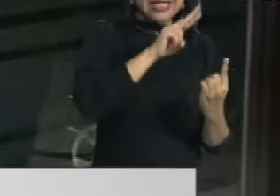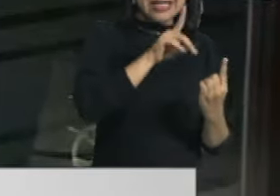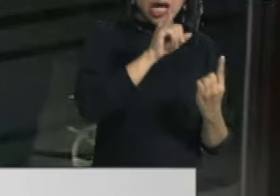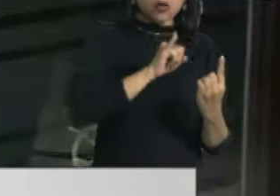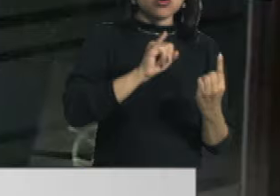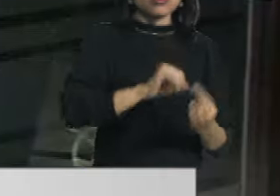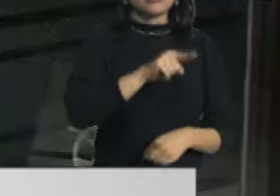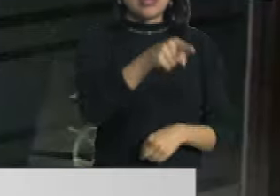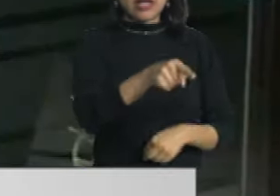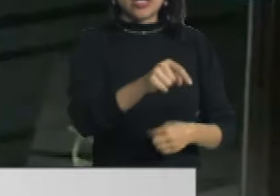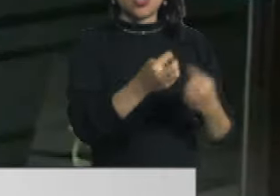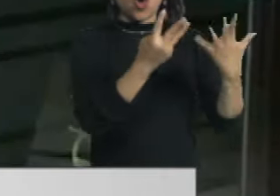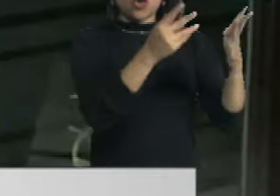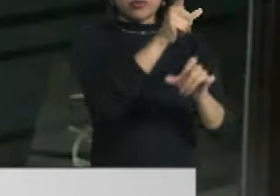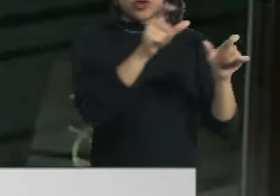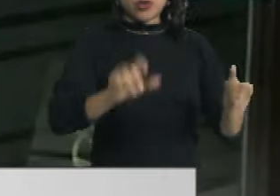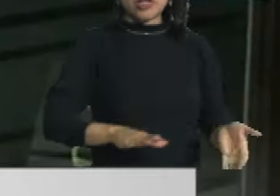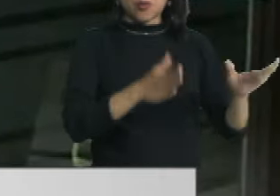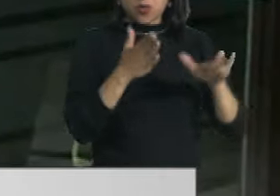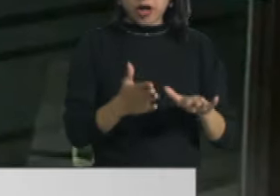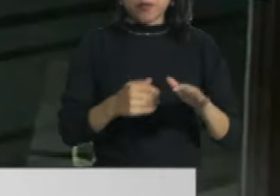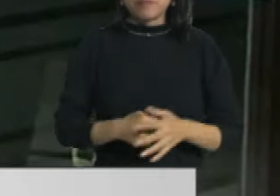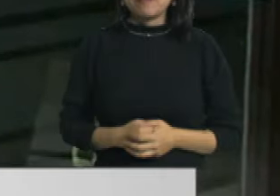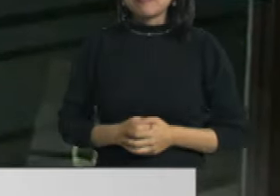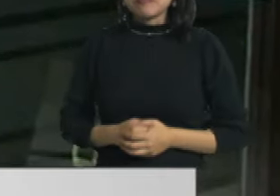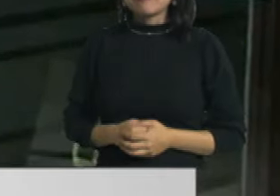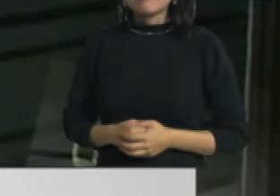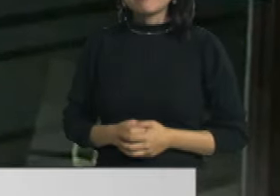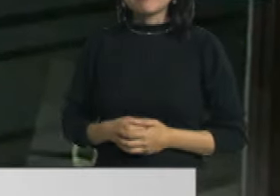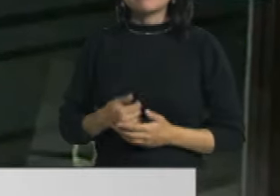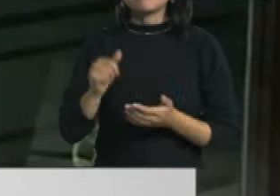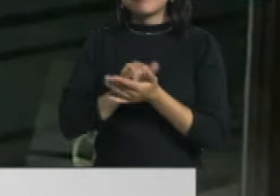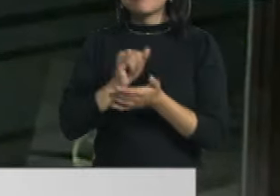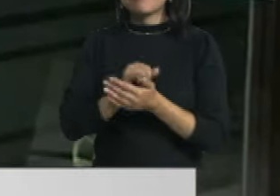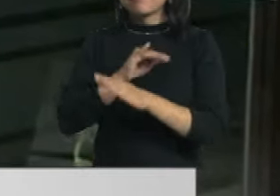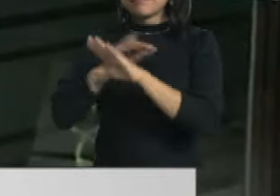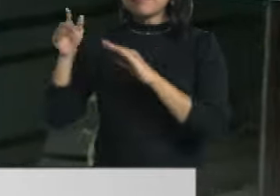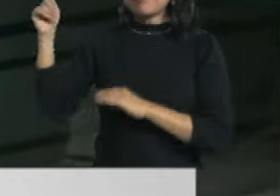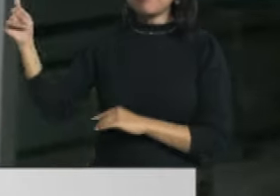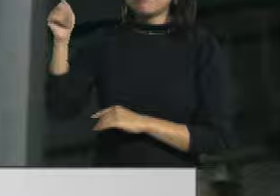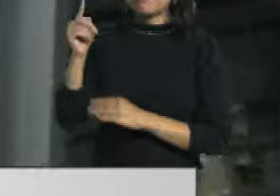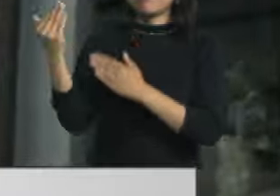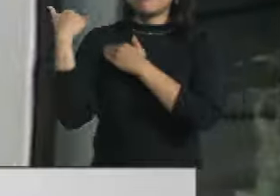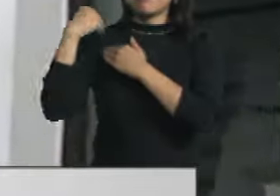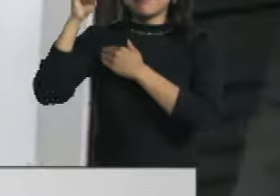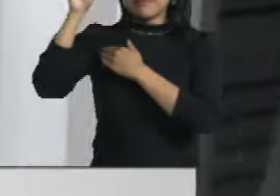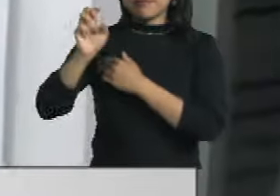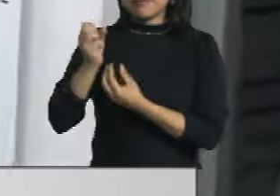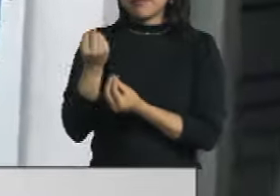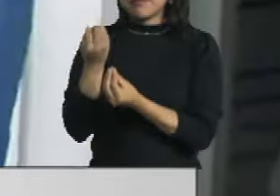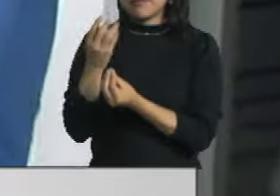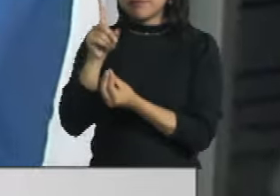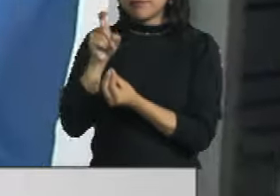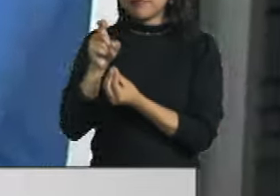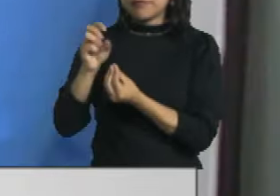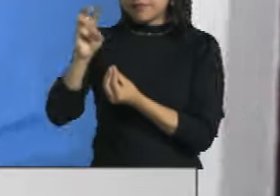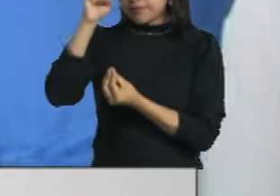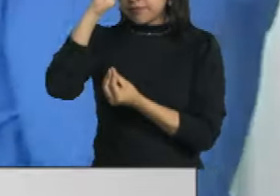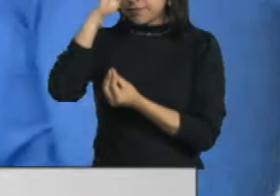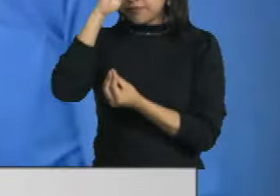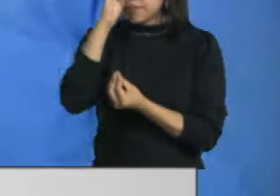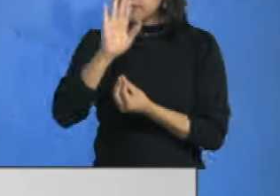8 personas abatidas. Pues precisamente estamos en directo con el comandante de la Región 6 de Policía. General, bienvenido a Noticentro 1 CMI. ¿En